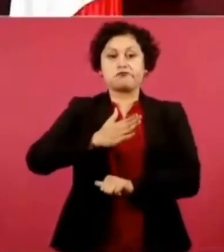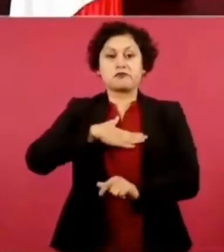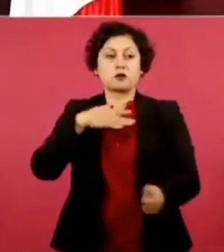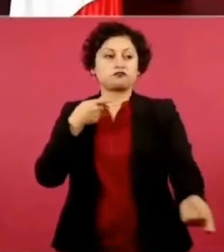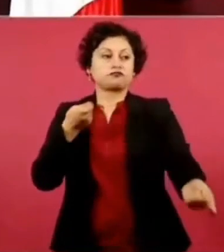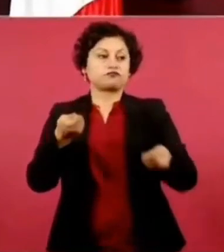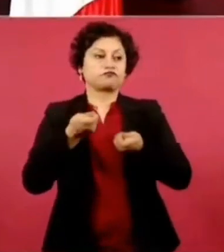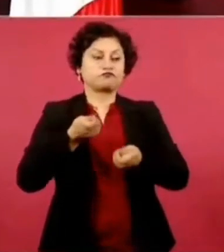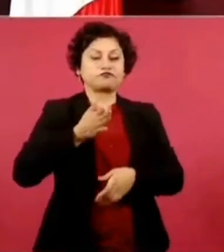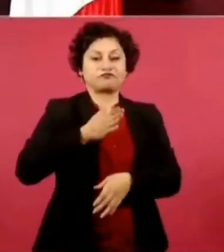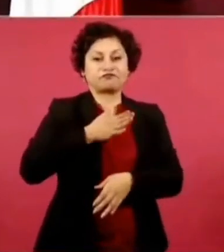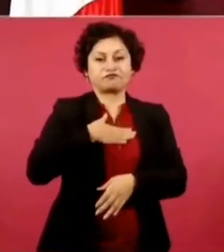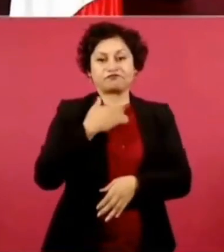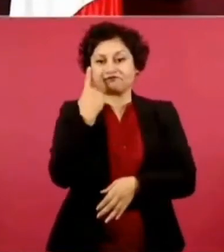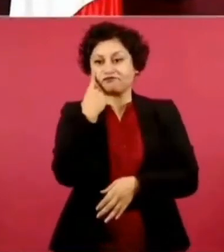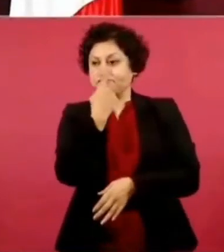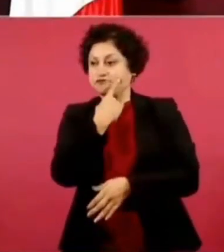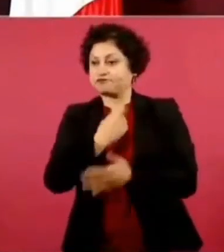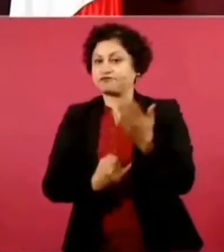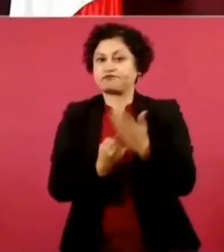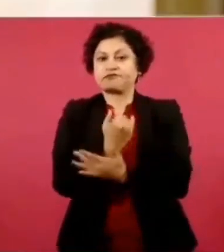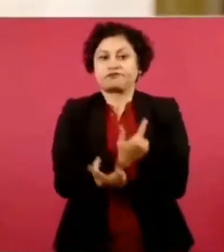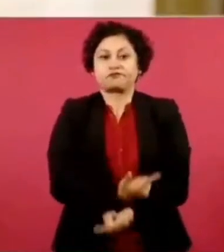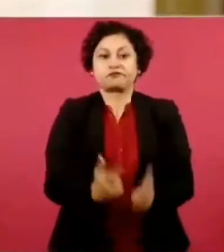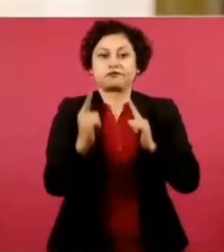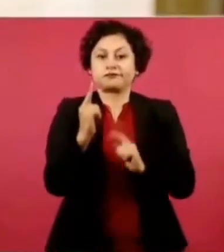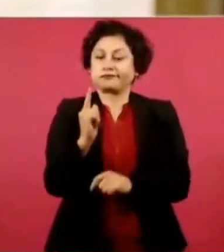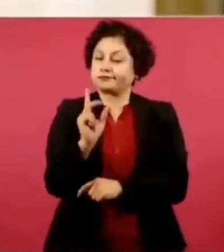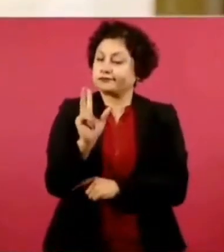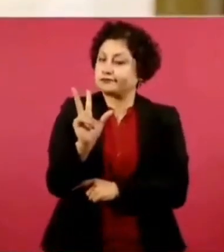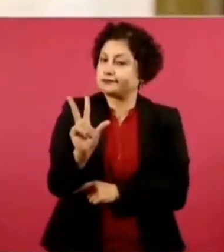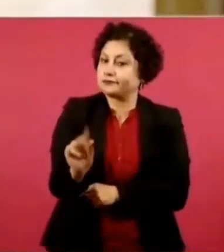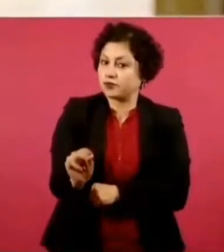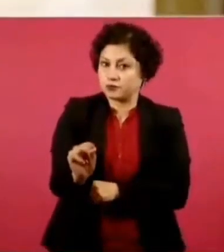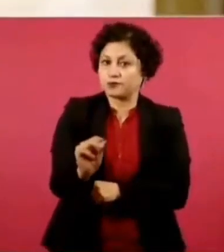con sujeción a las leyes.